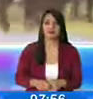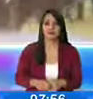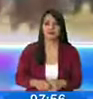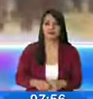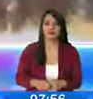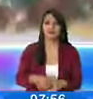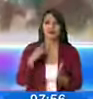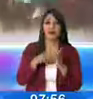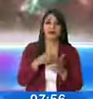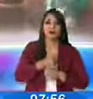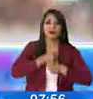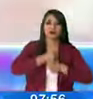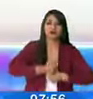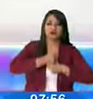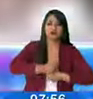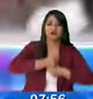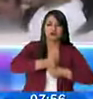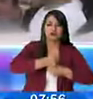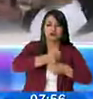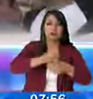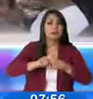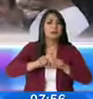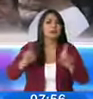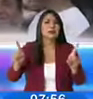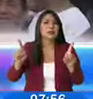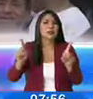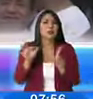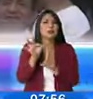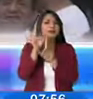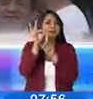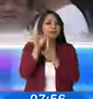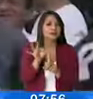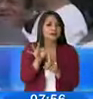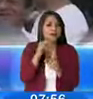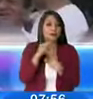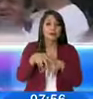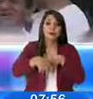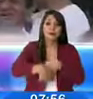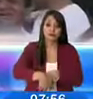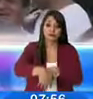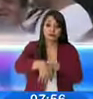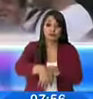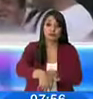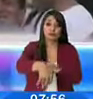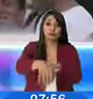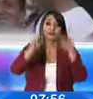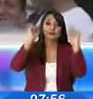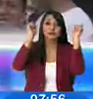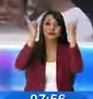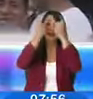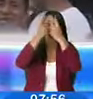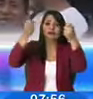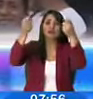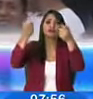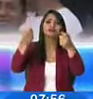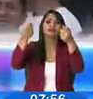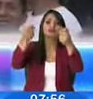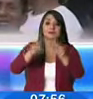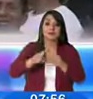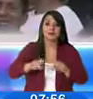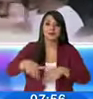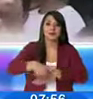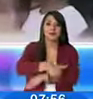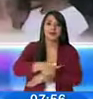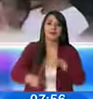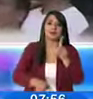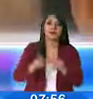que es el rodeo Montubio, pero con características muy particulares. La procesión de San Vicente Ferrer por las diferentes calles de Chuquiribamba, donde